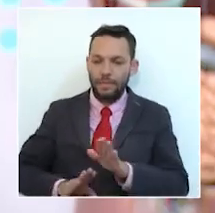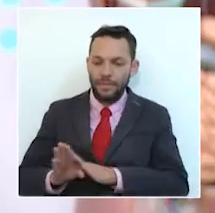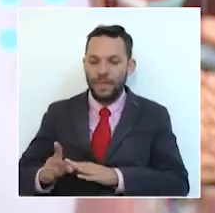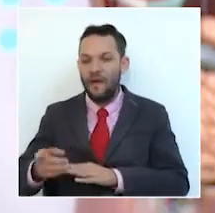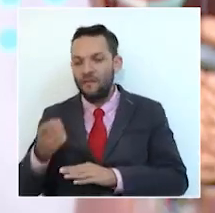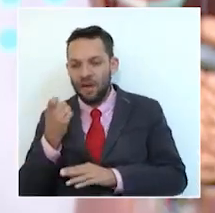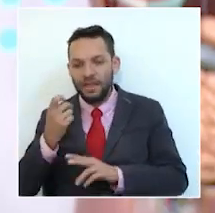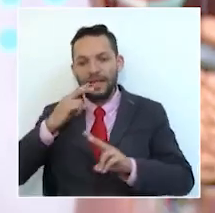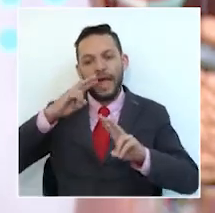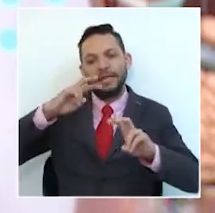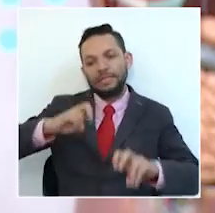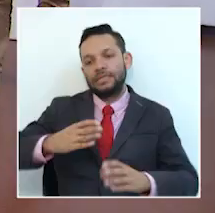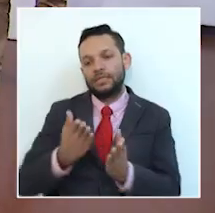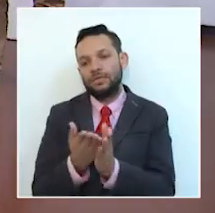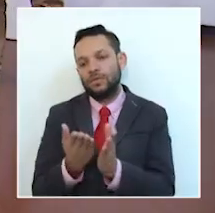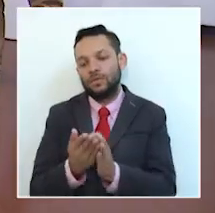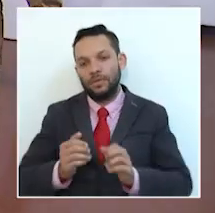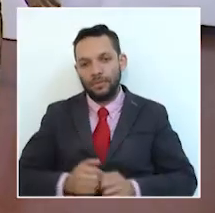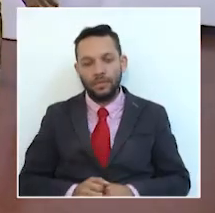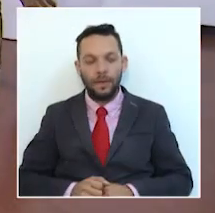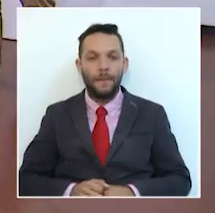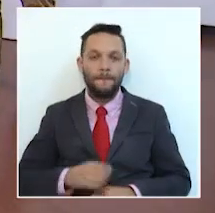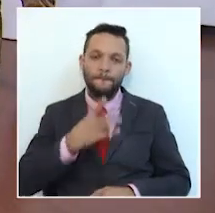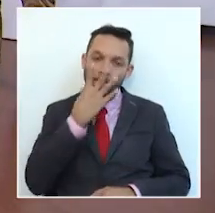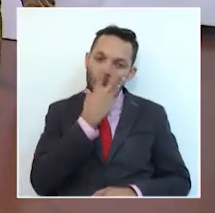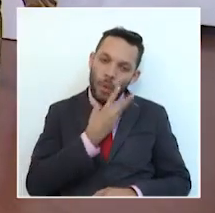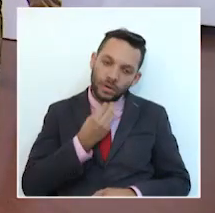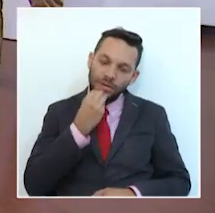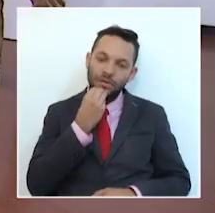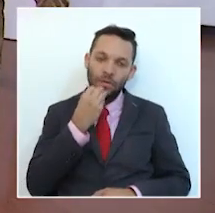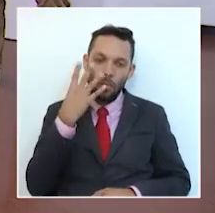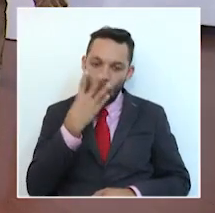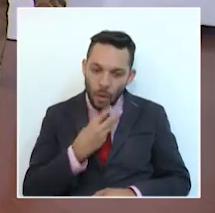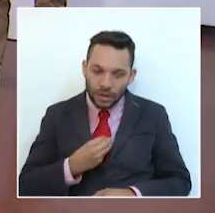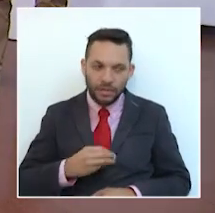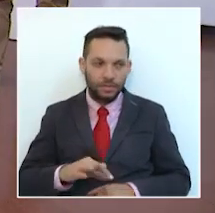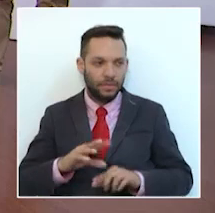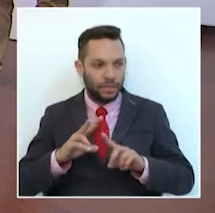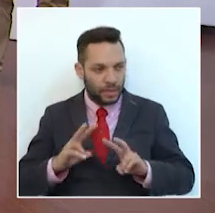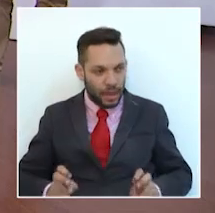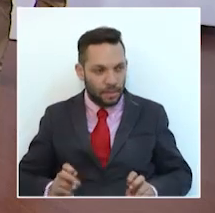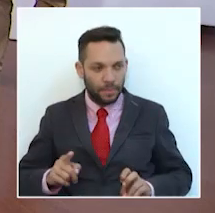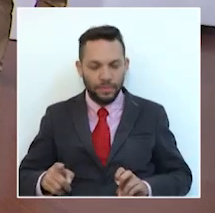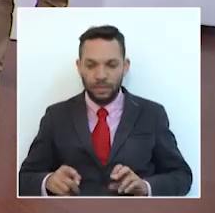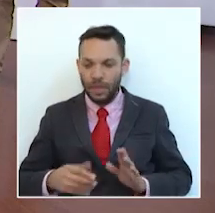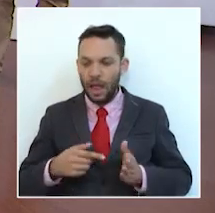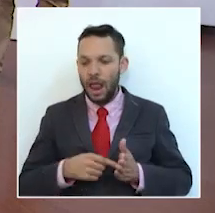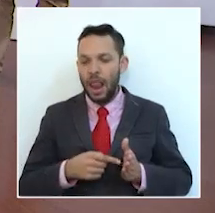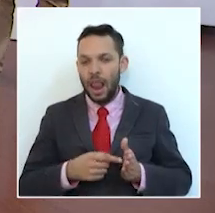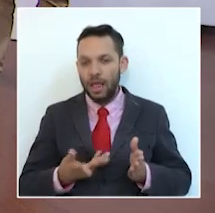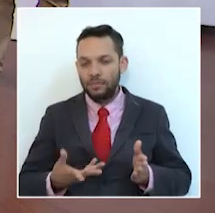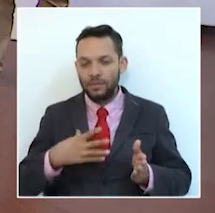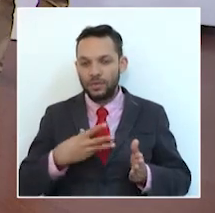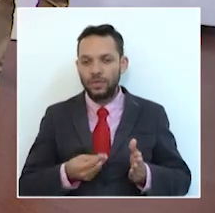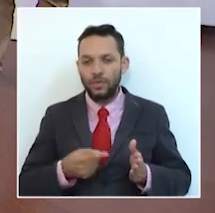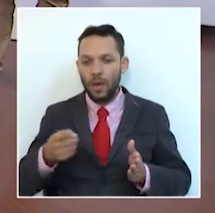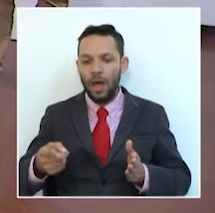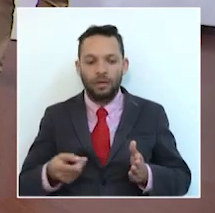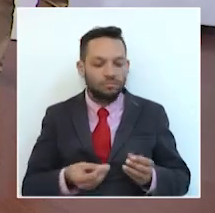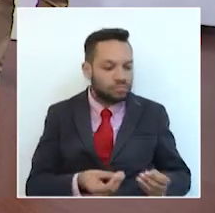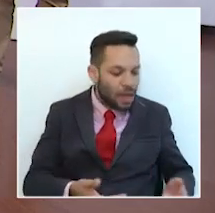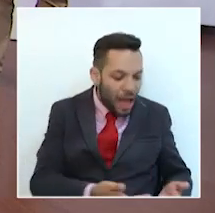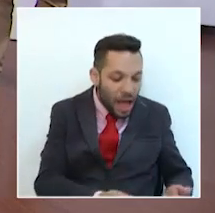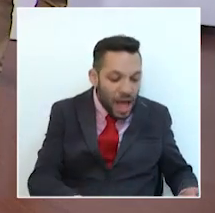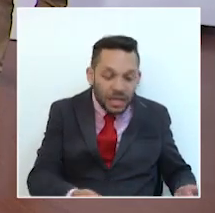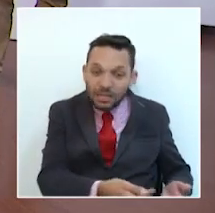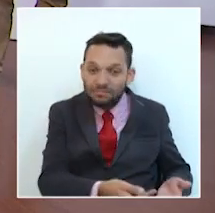investigarlo qué lindo porque si a veces entramos en la parte comercial y resulta que lo tenemos ahí al lado a bien y por